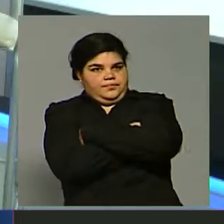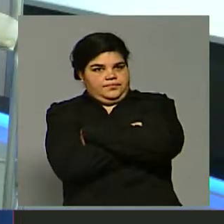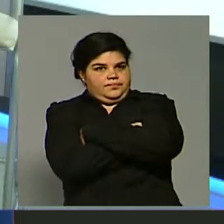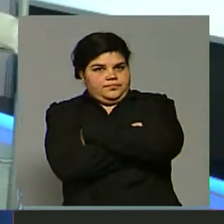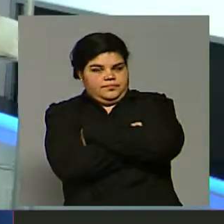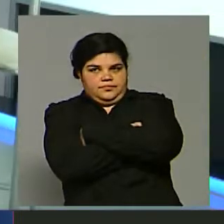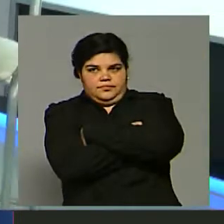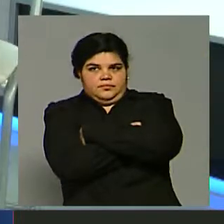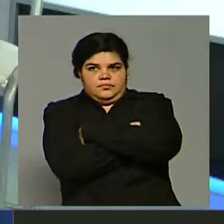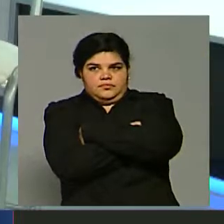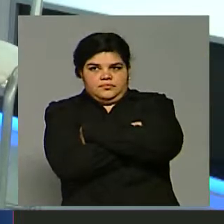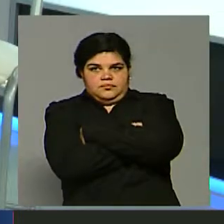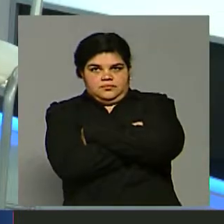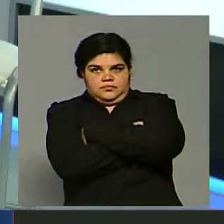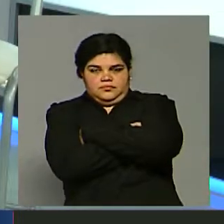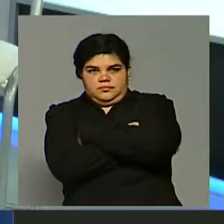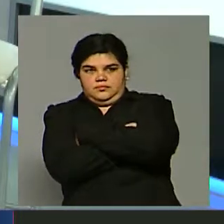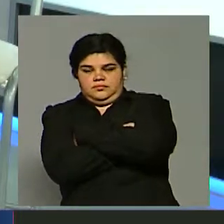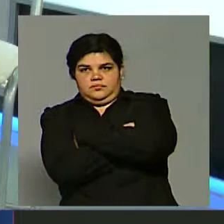ahora.